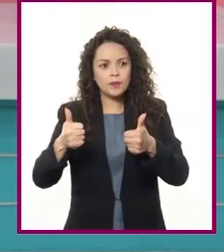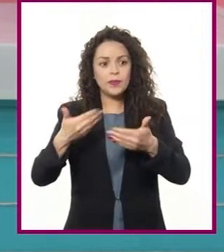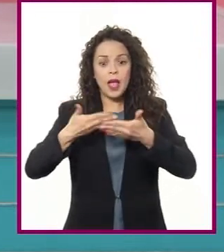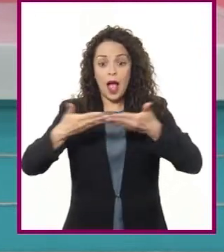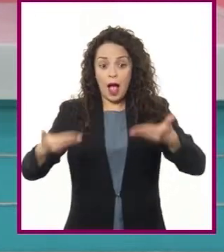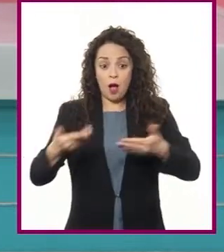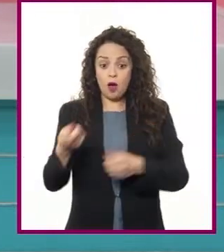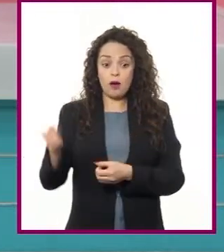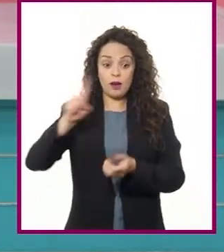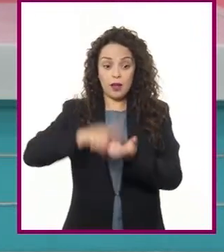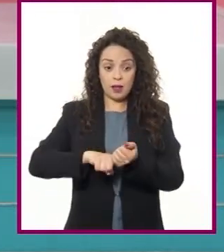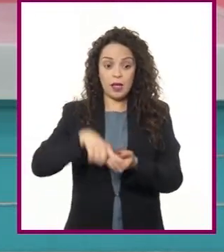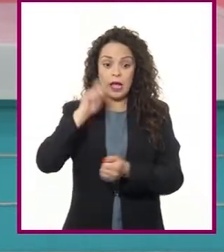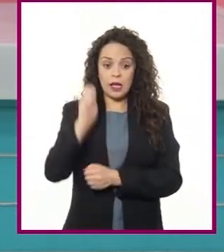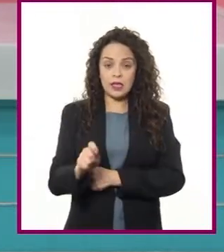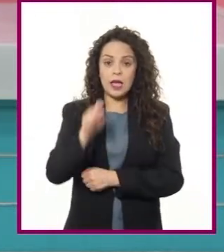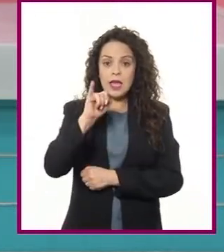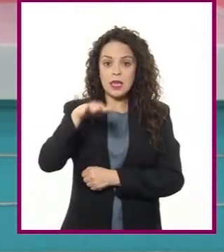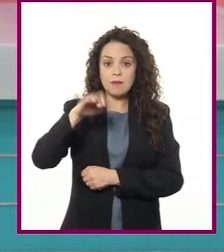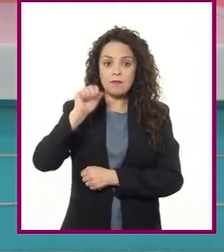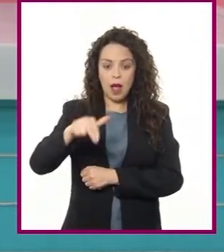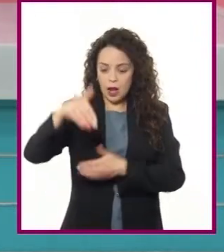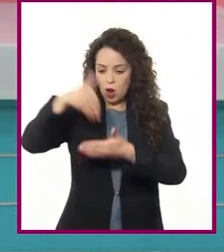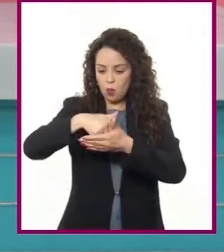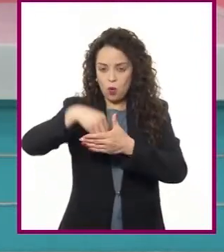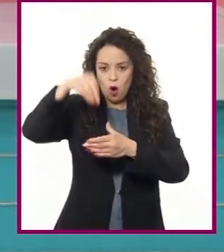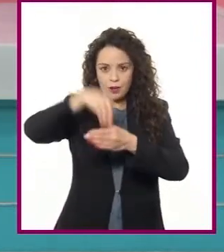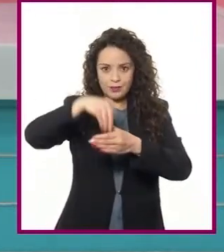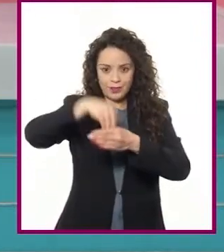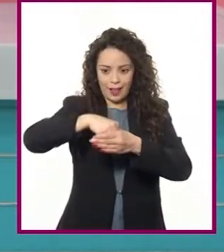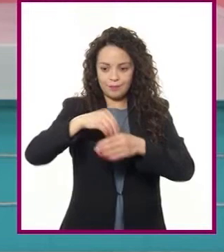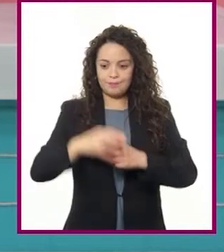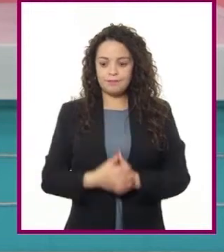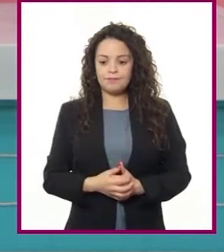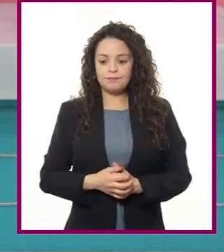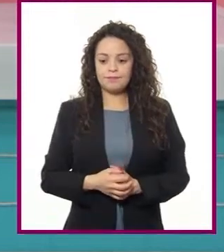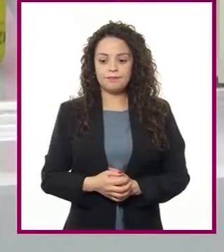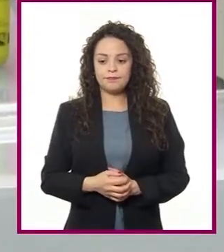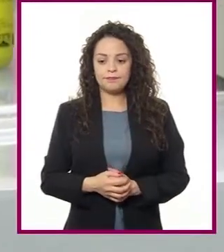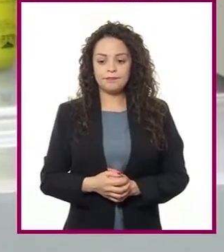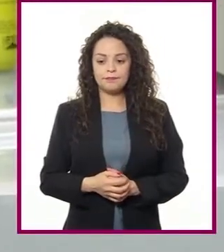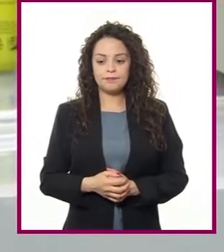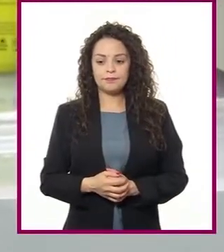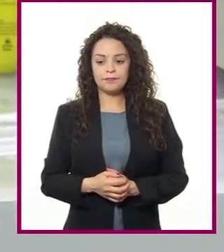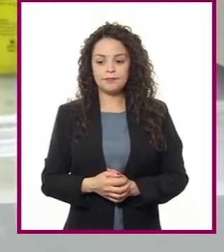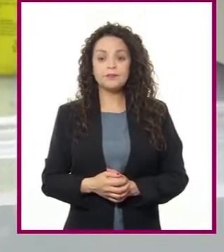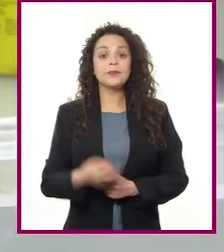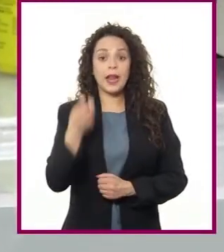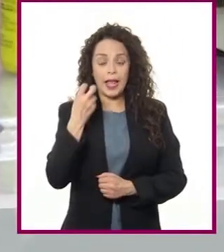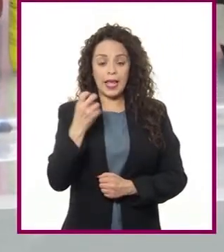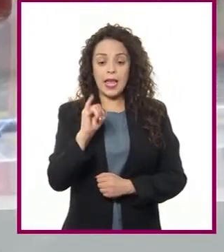agitador magnético. Lo pusimos en una bolsa y en él vamos a mover el imán